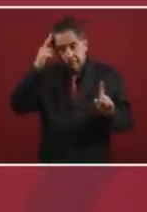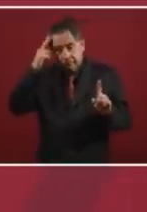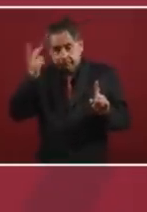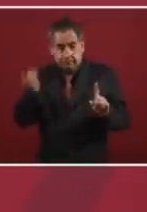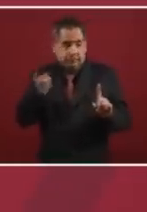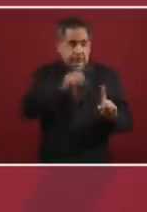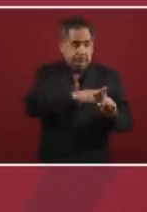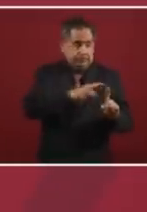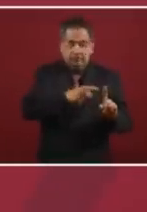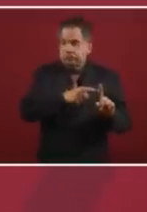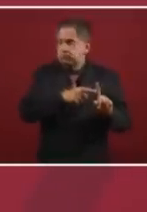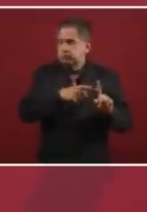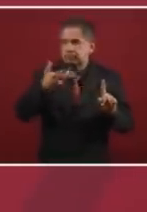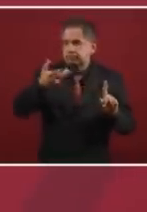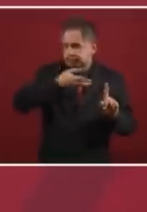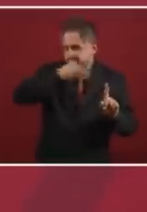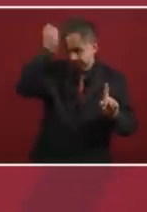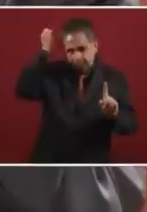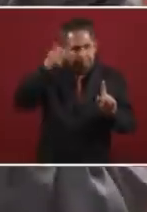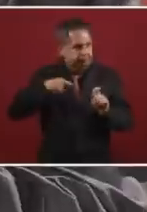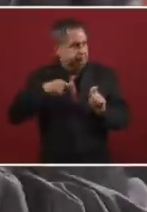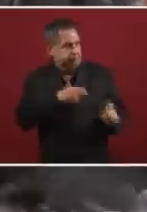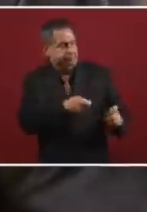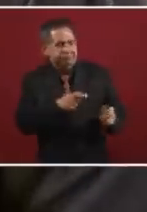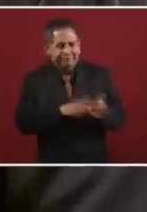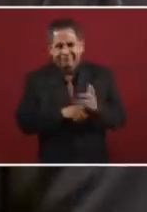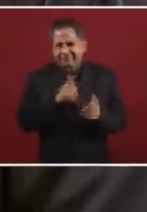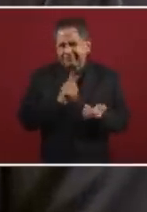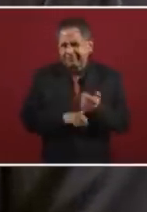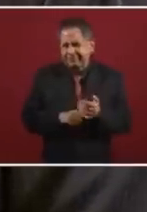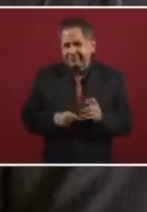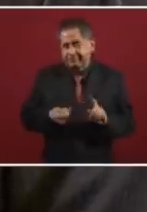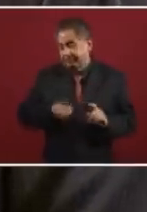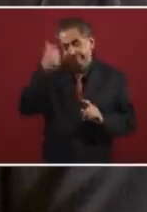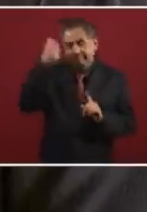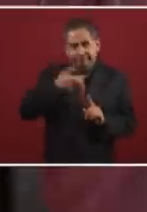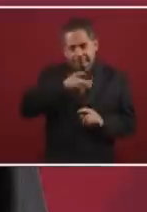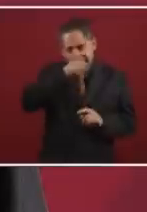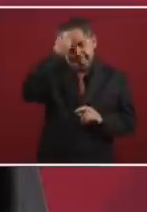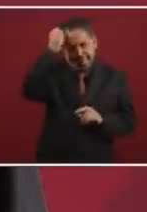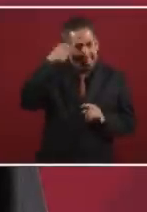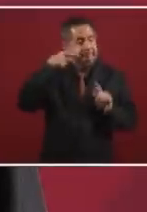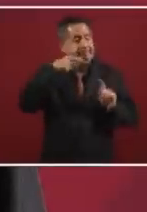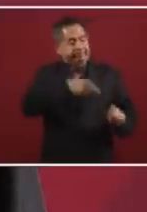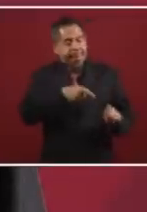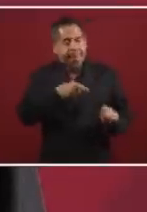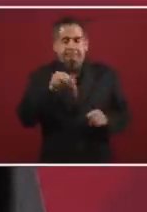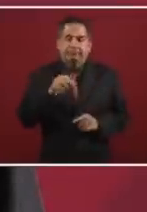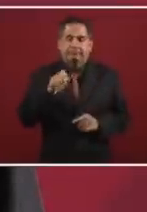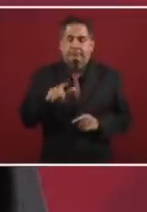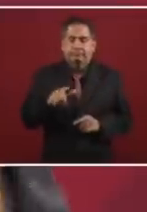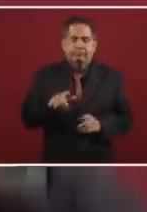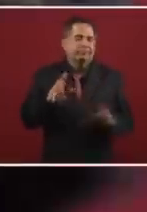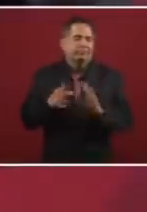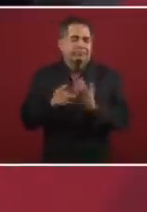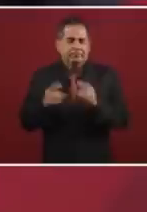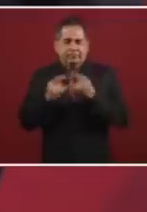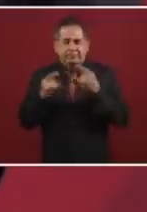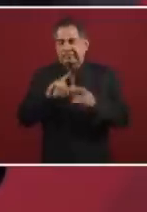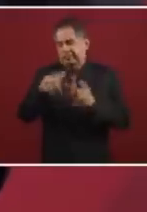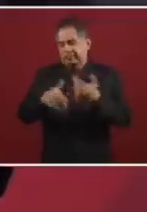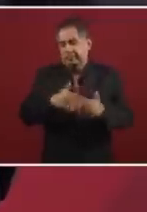que lo destapa eso por si los días hay una anécdota después